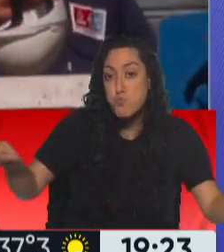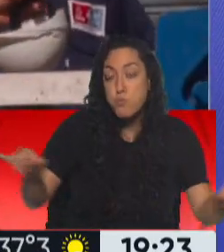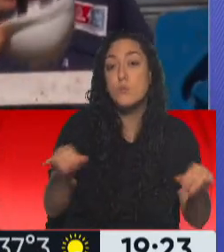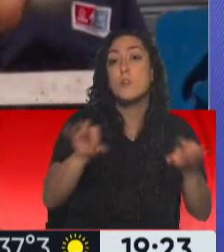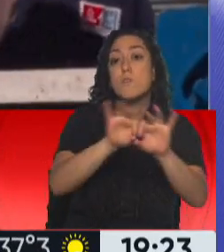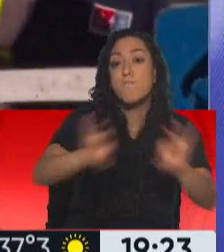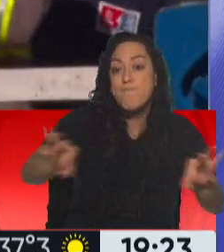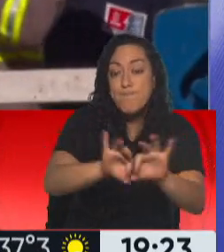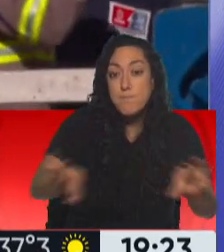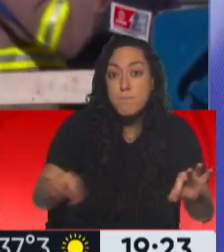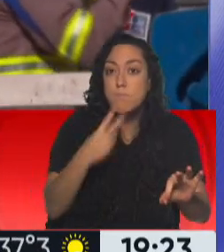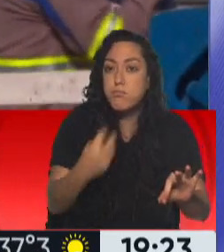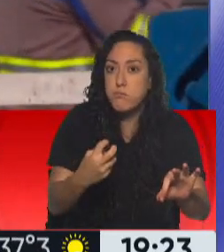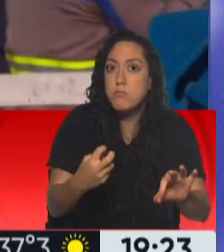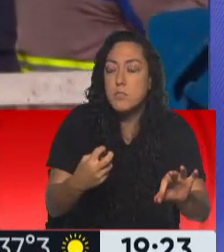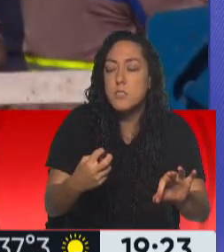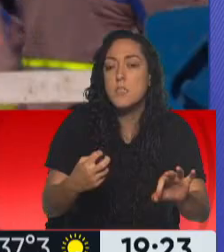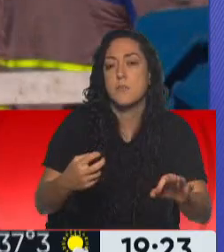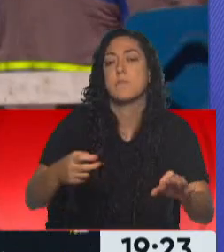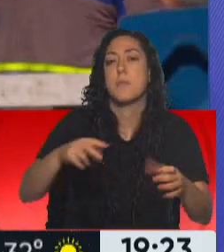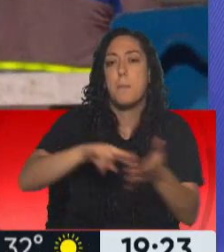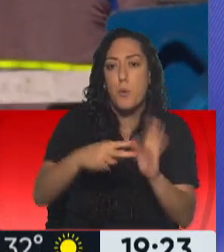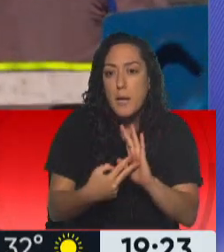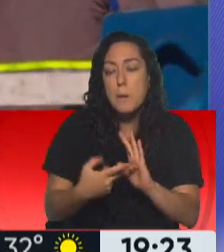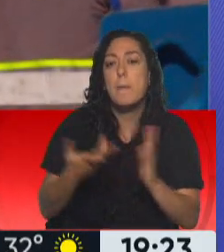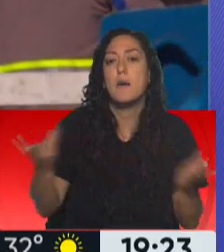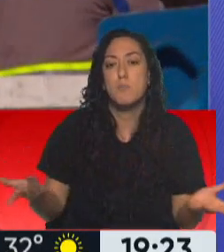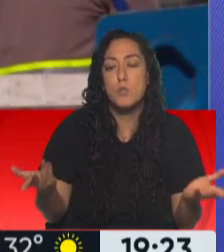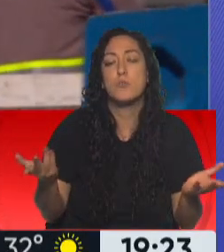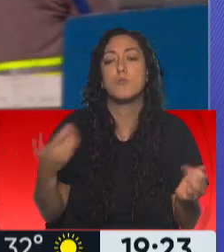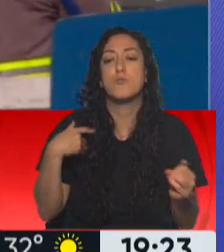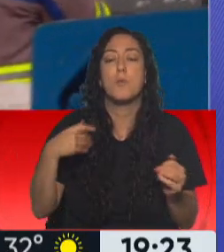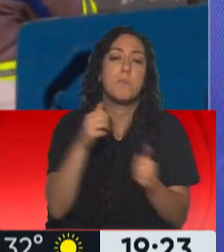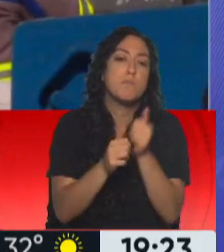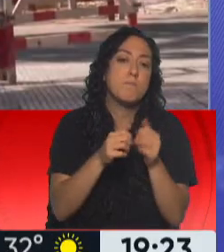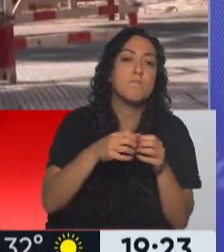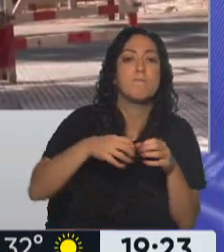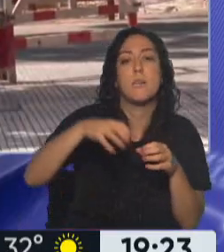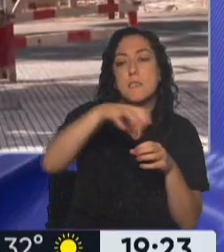de alta tensión, lo que afectó a varias subestaciones de la compañía.